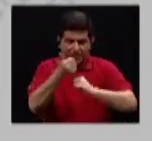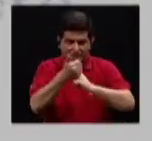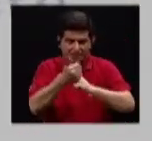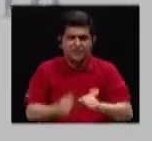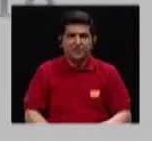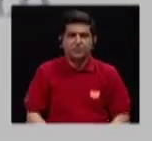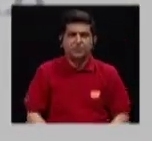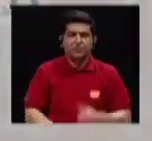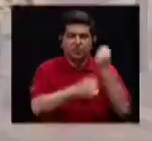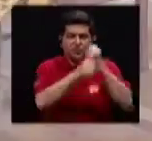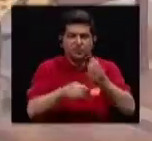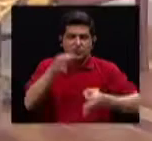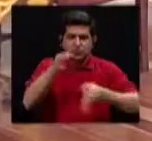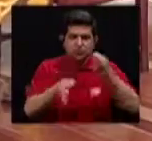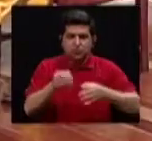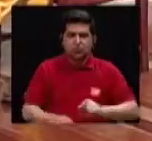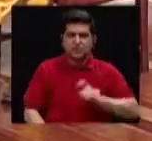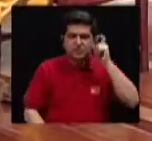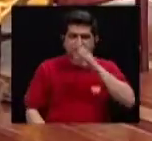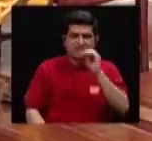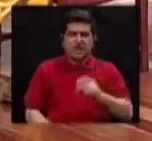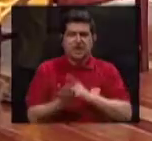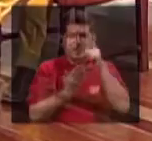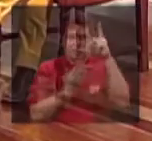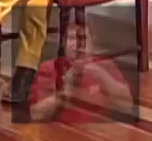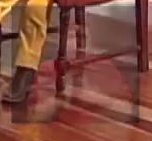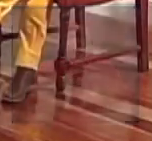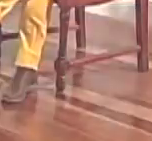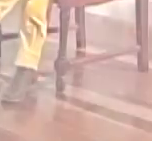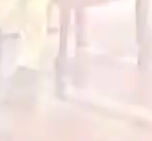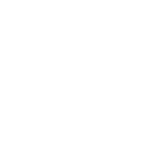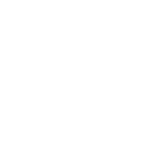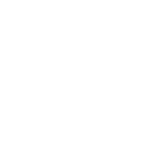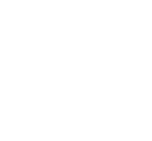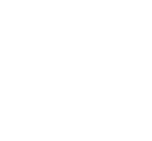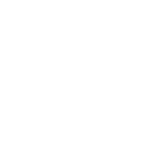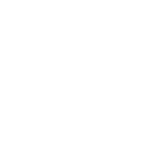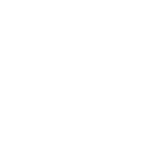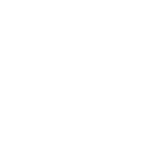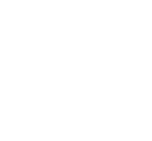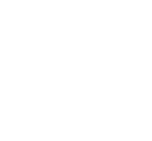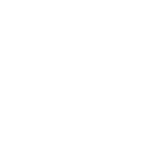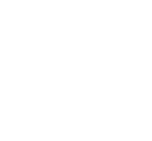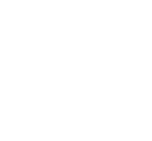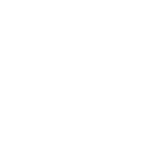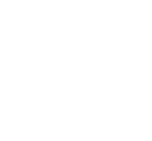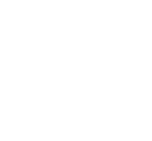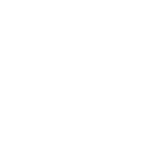patrocinadores de Fundación Justicia y Género y el programa Mujer, Justicia y Género. Buenas noches.